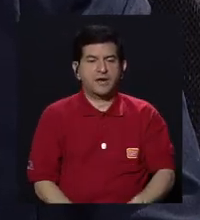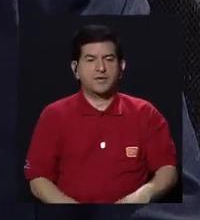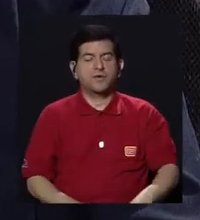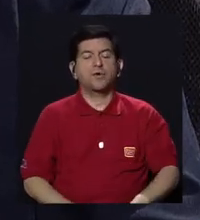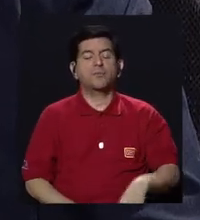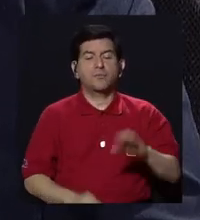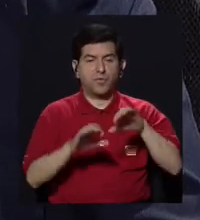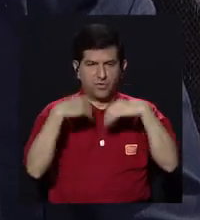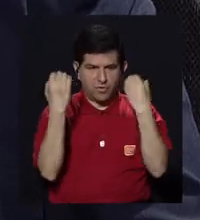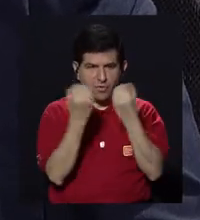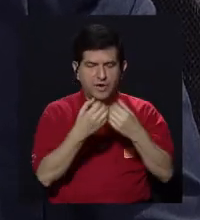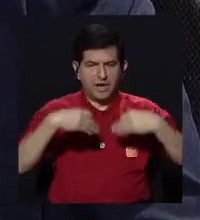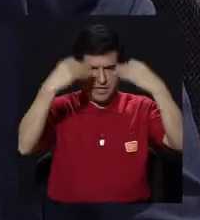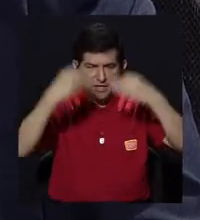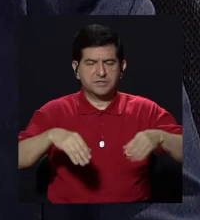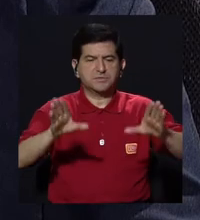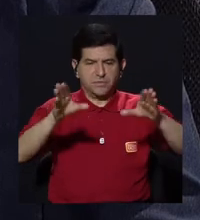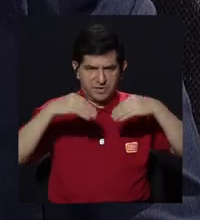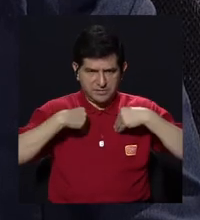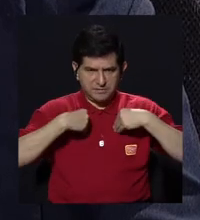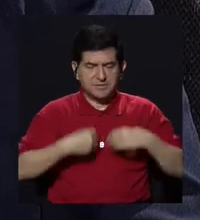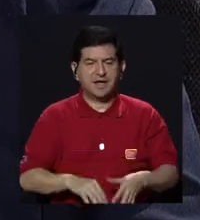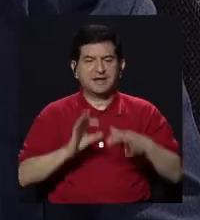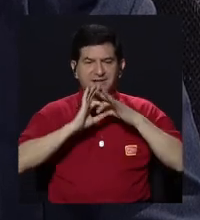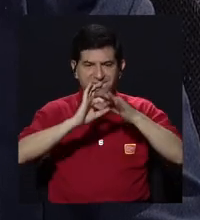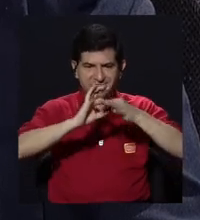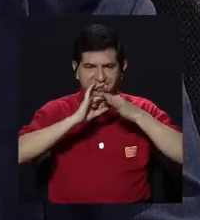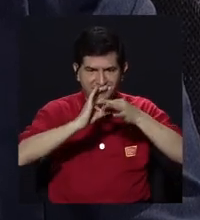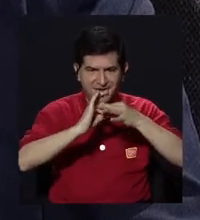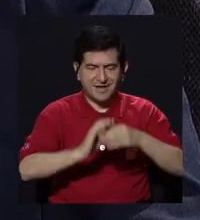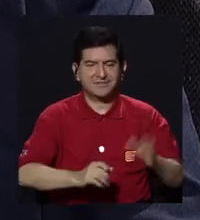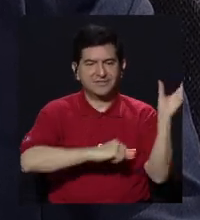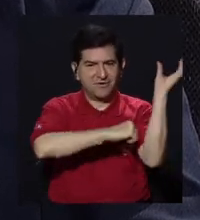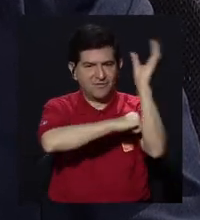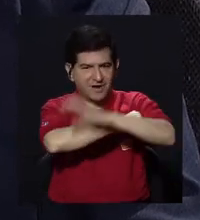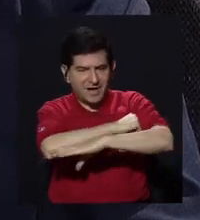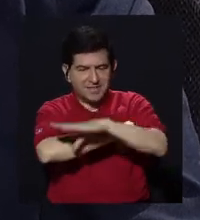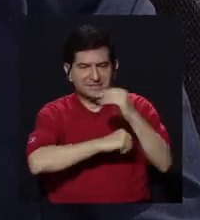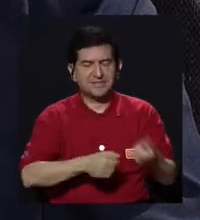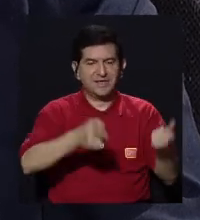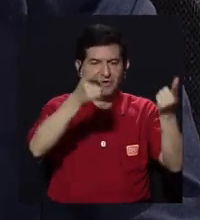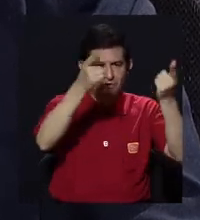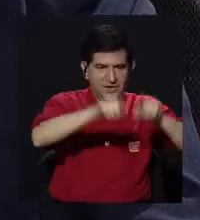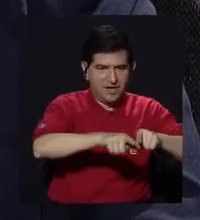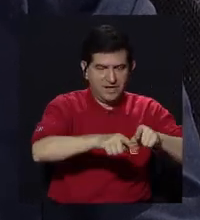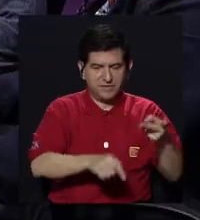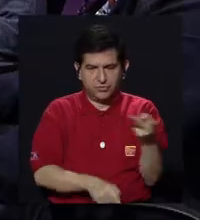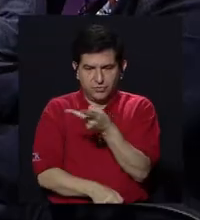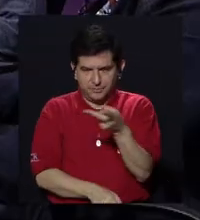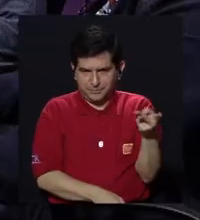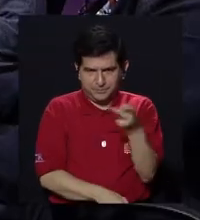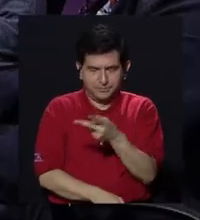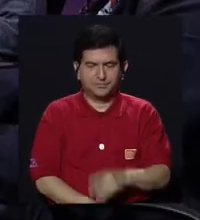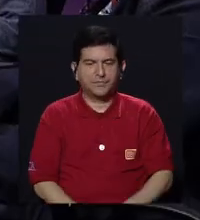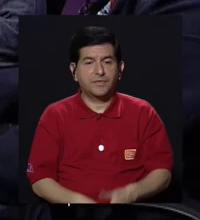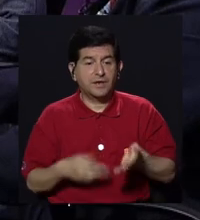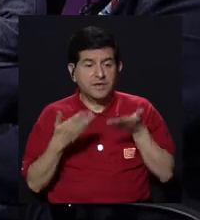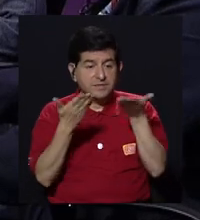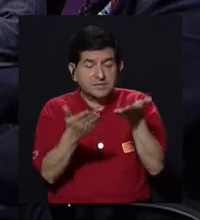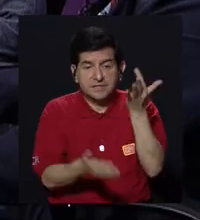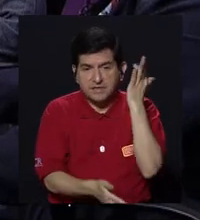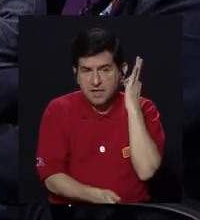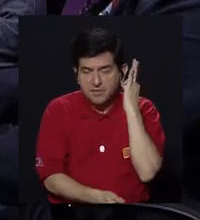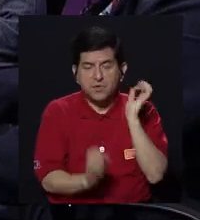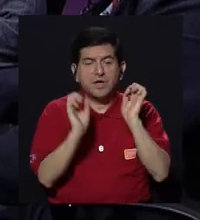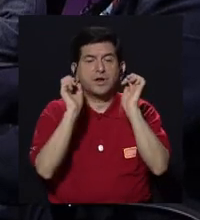órganos decisores, uh-huh, que haya una correlación entre la sanción impuesta y el hecho cometido, que se le brinden a